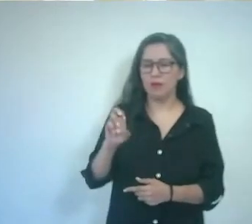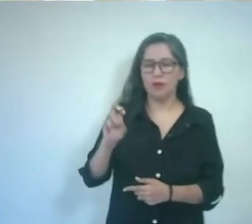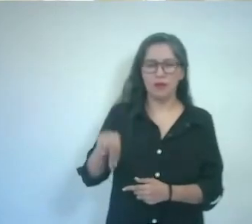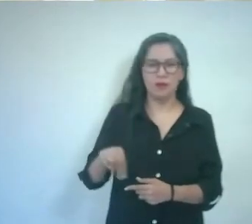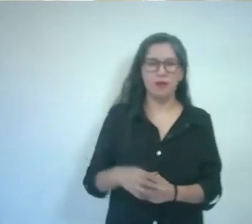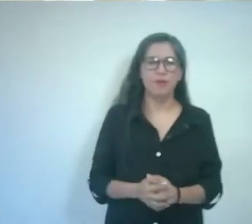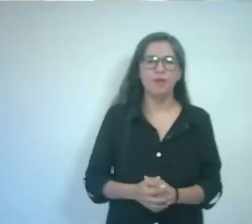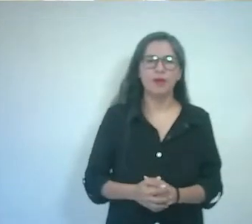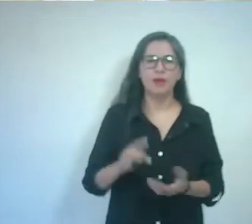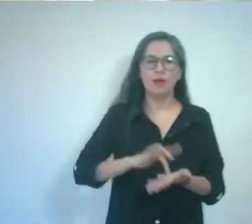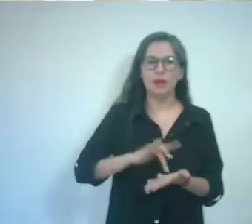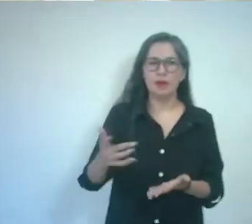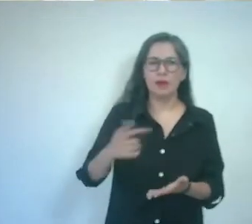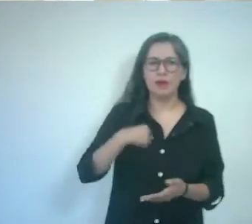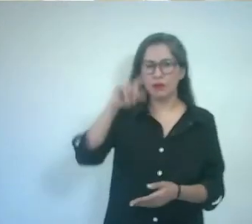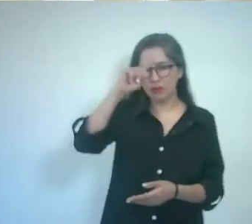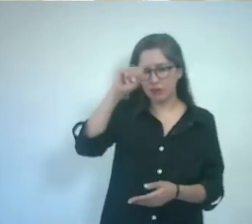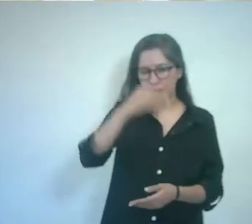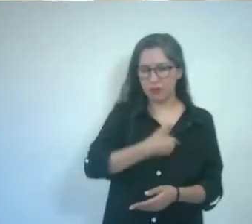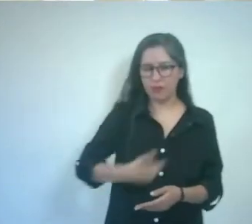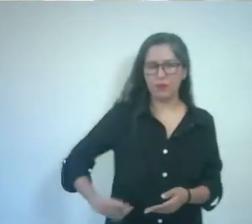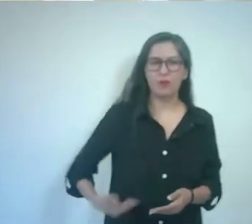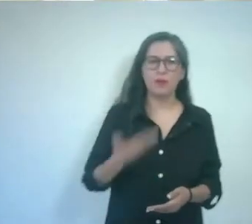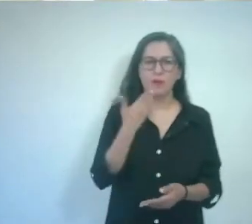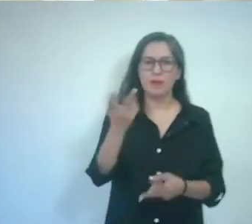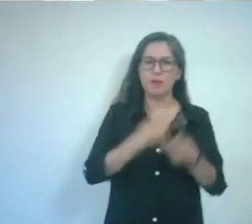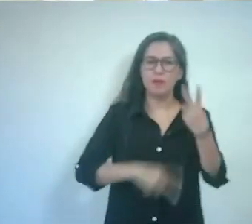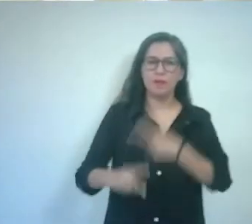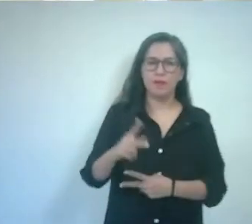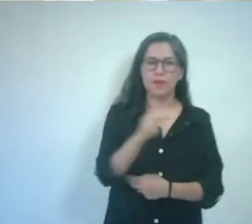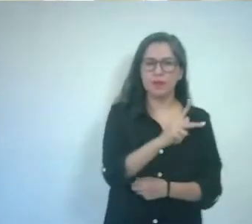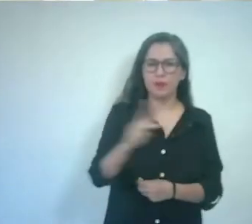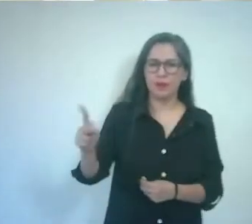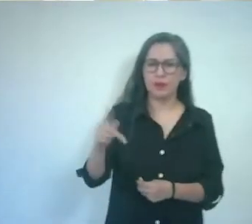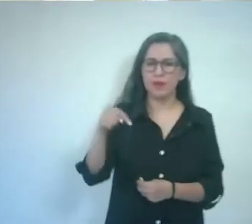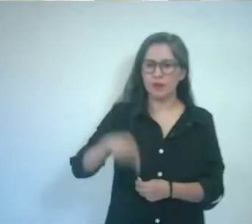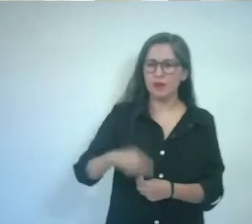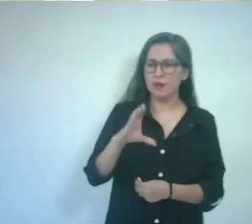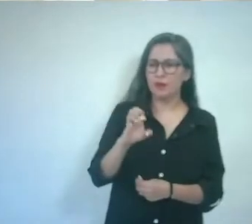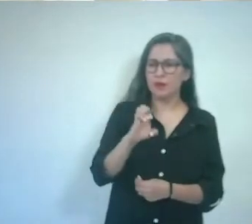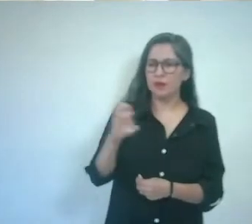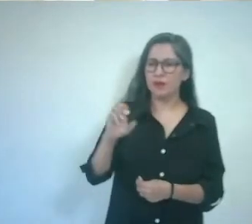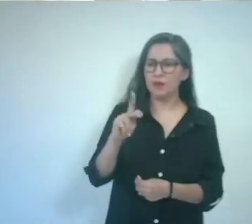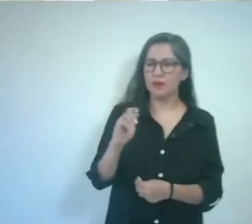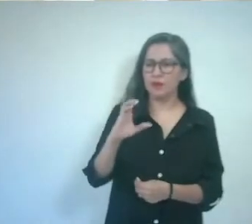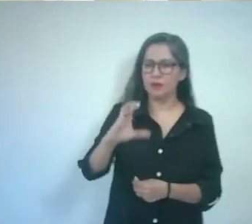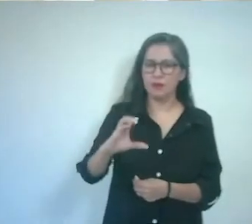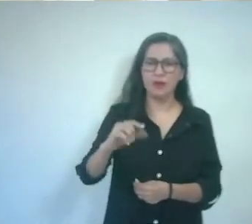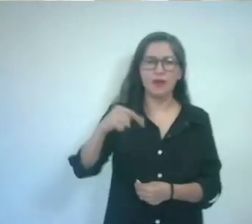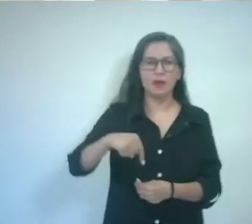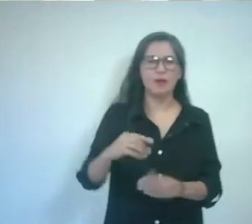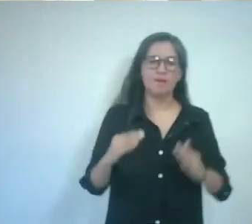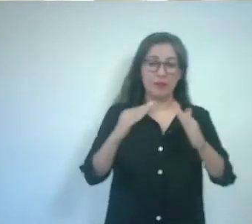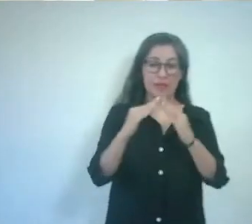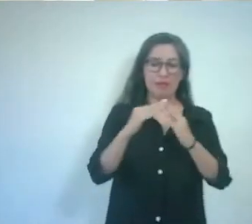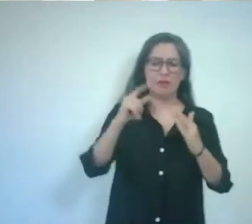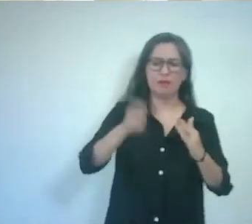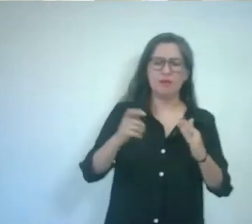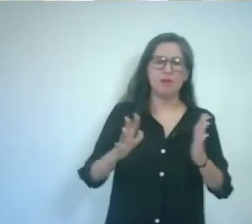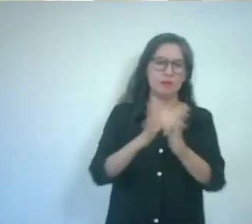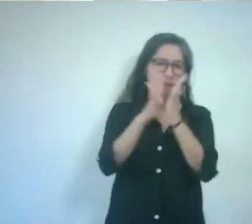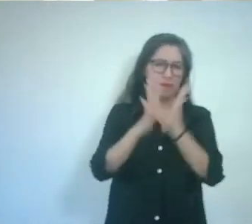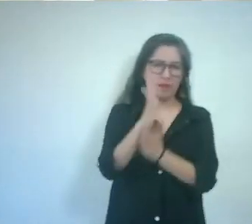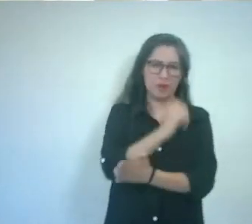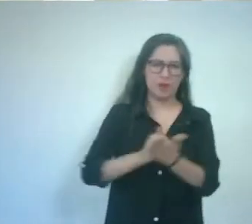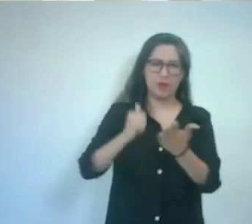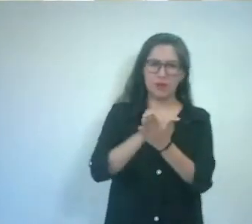consejera presidenta. Bienvenidas, bienvenidos todas y todos ustedes al CEPAC, Casa de la Participación Ciudadana en San Luis